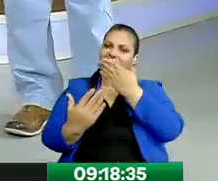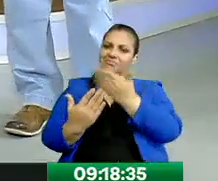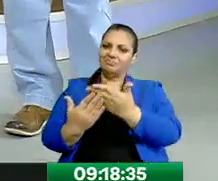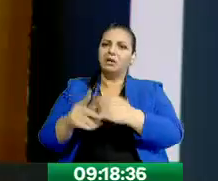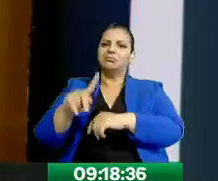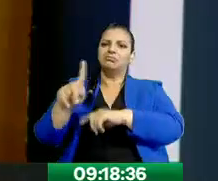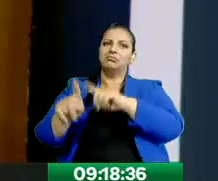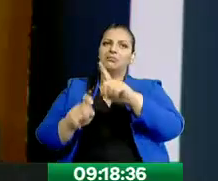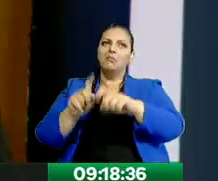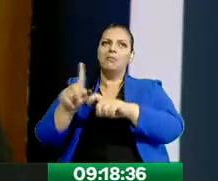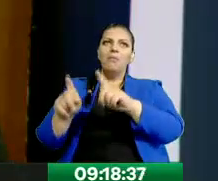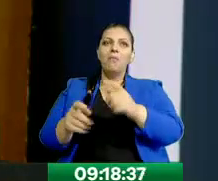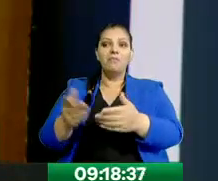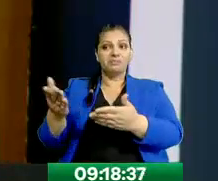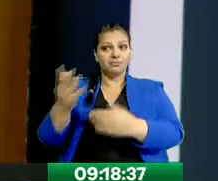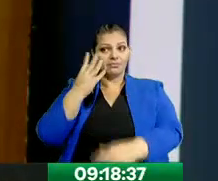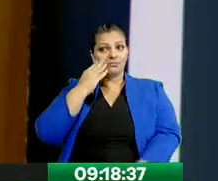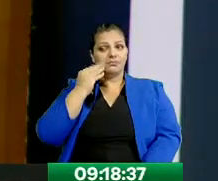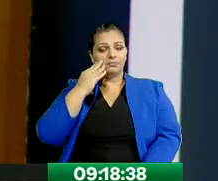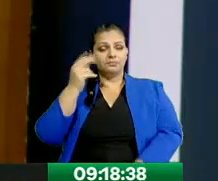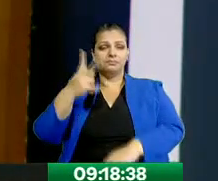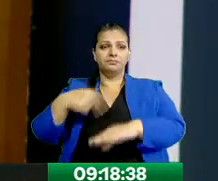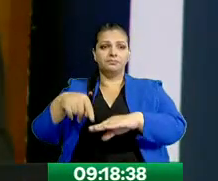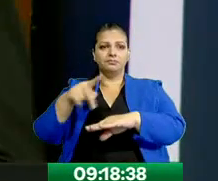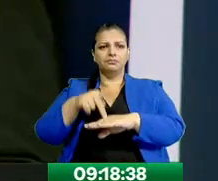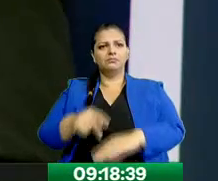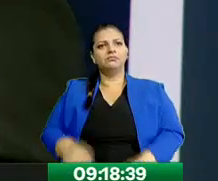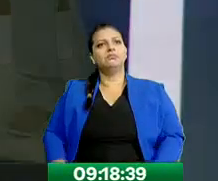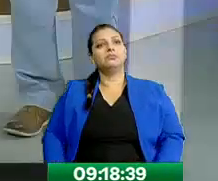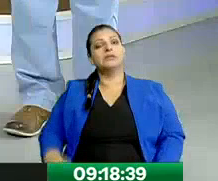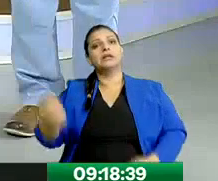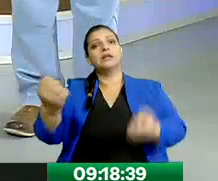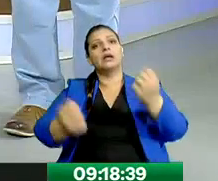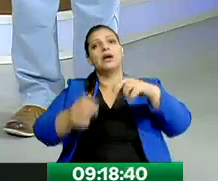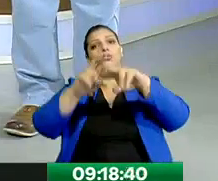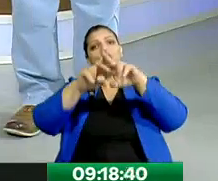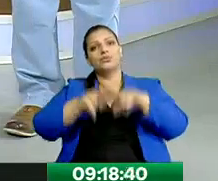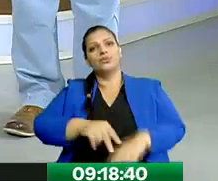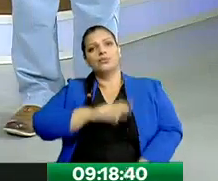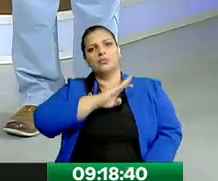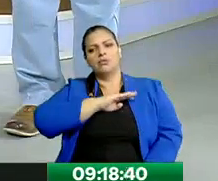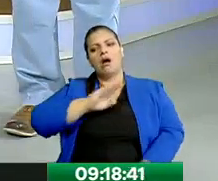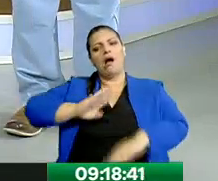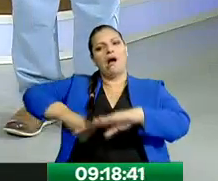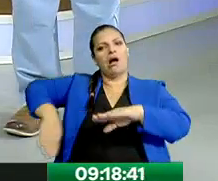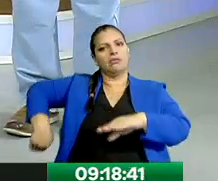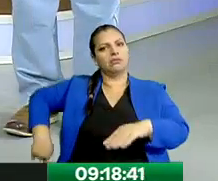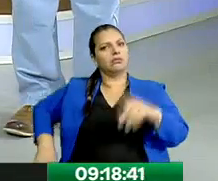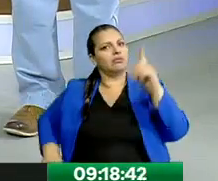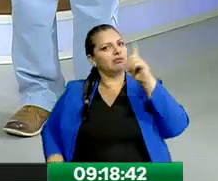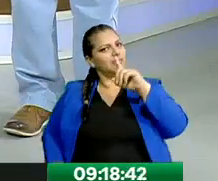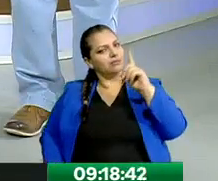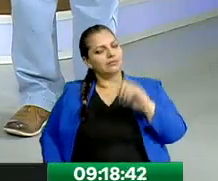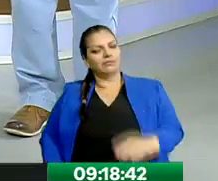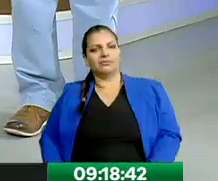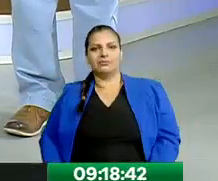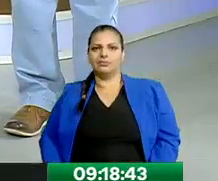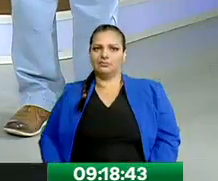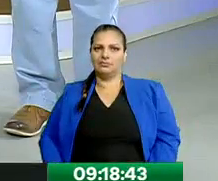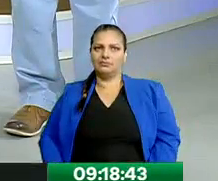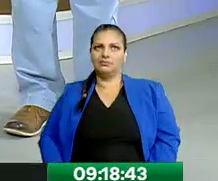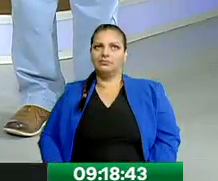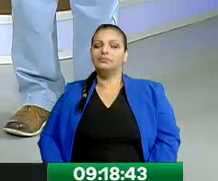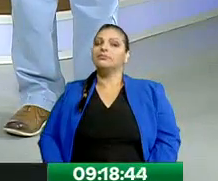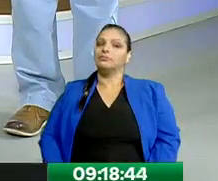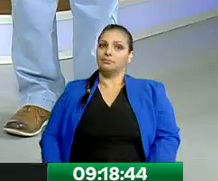al Experto. Prepárese con tiempo y prepare con tiempo su unidad para que pueda ser revisada adecuadamente. Es decir, su vehículo es parte